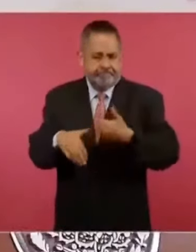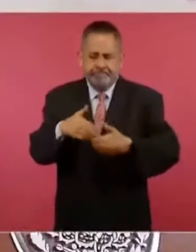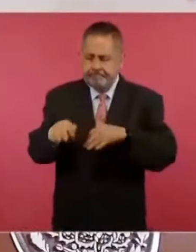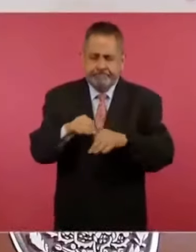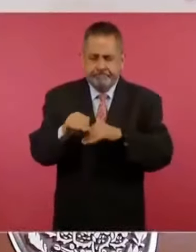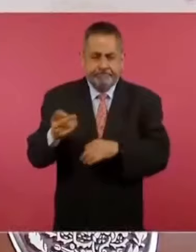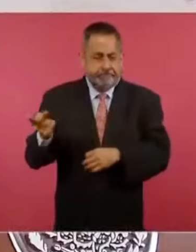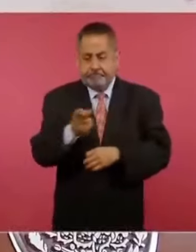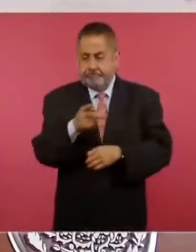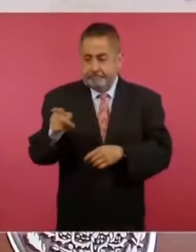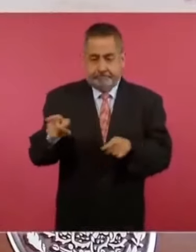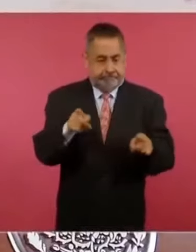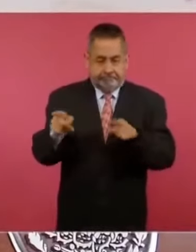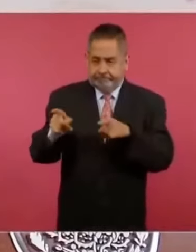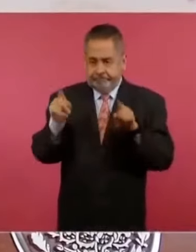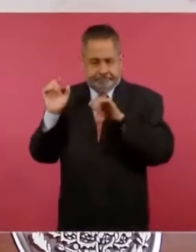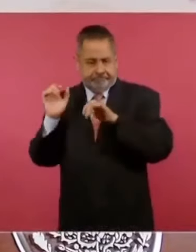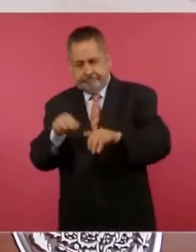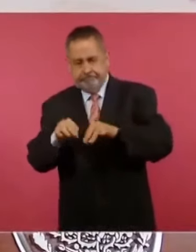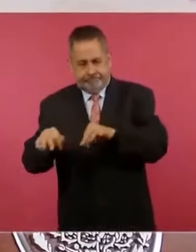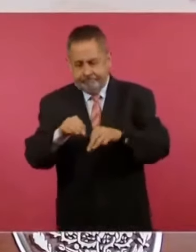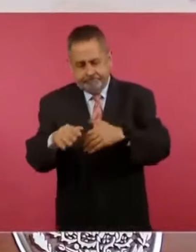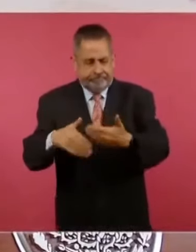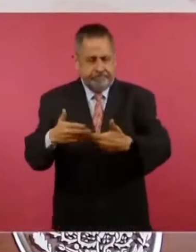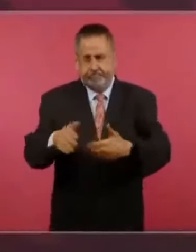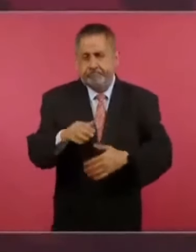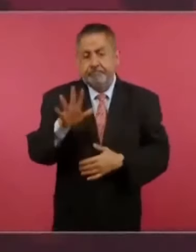en estas dos plantas.